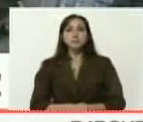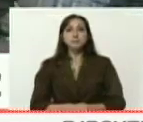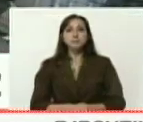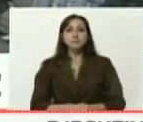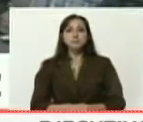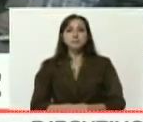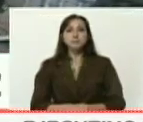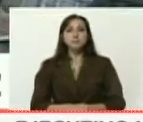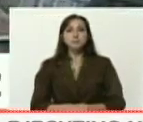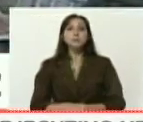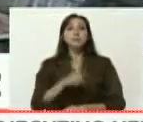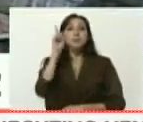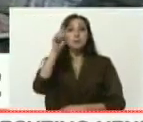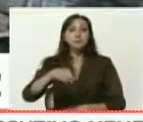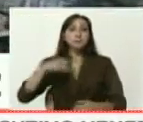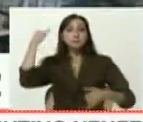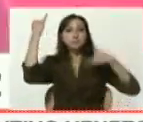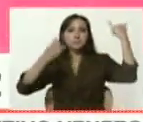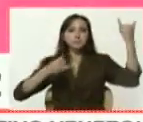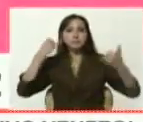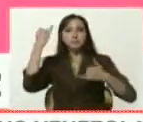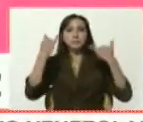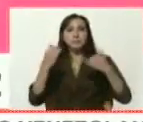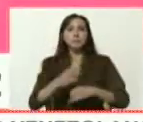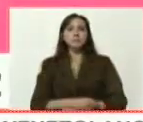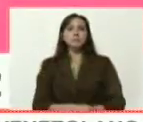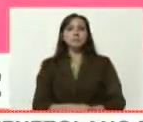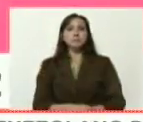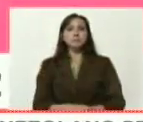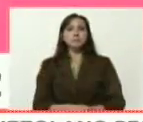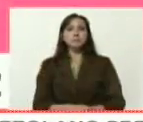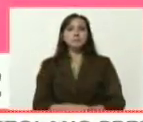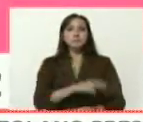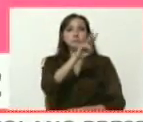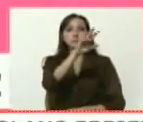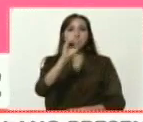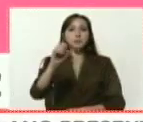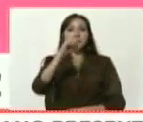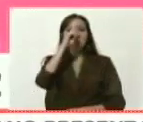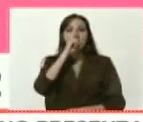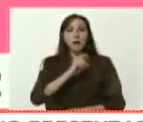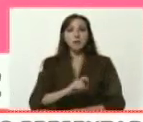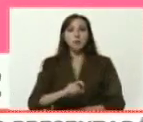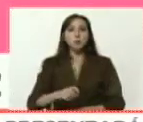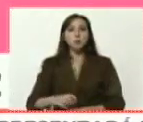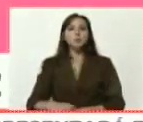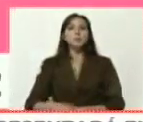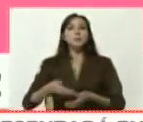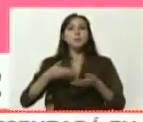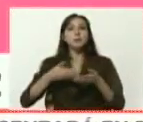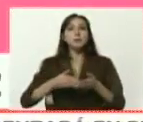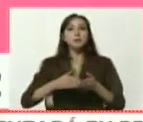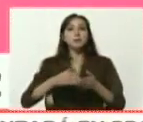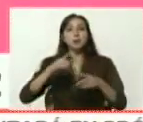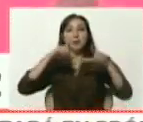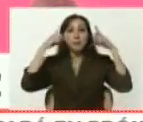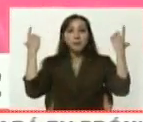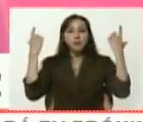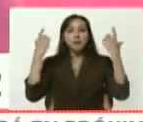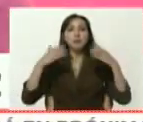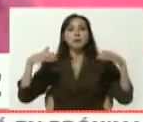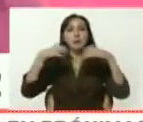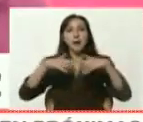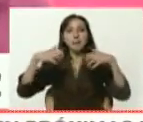estamos celebrando, conmemorando el bicentenario de la batalla del Pantano de Vargas, en el